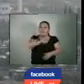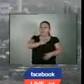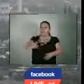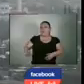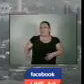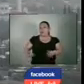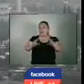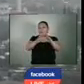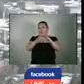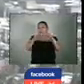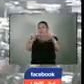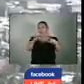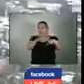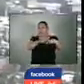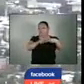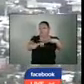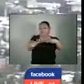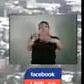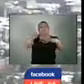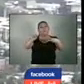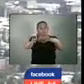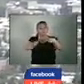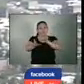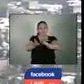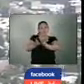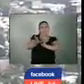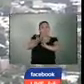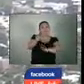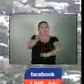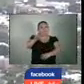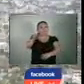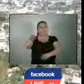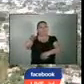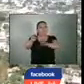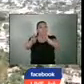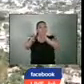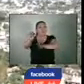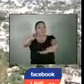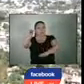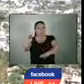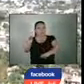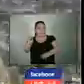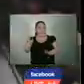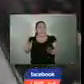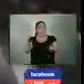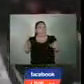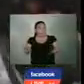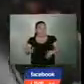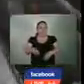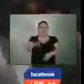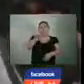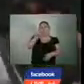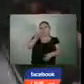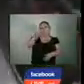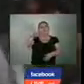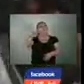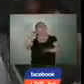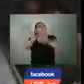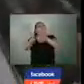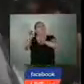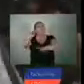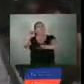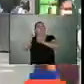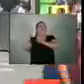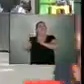países promedios que alcanzarán un crecimiento de 2,9% este año y 1,9% el